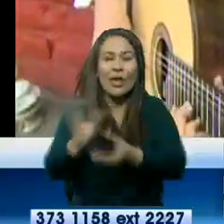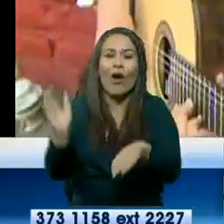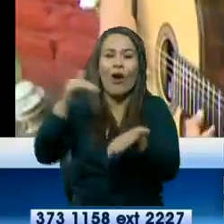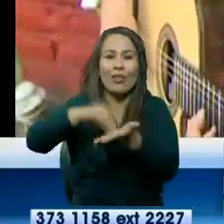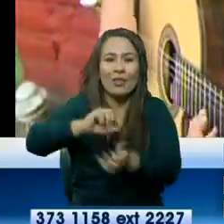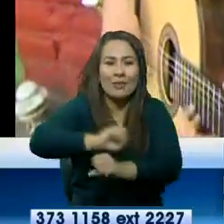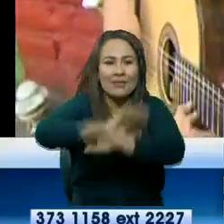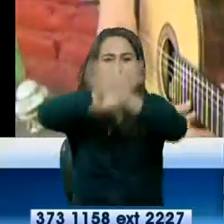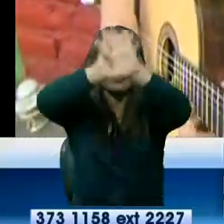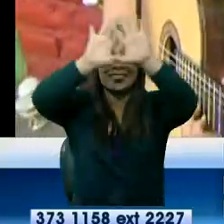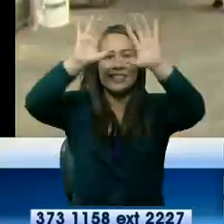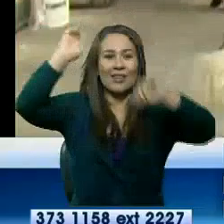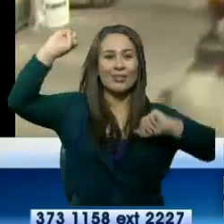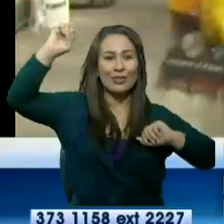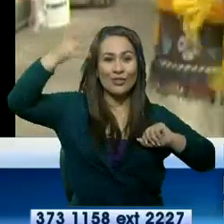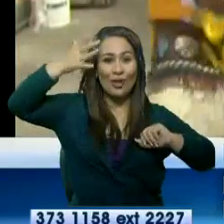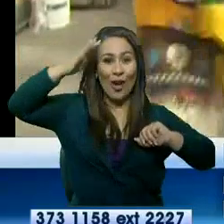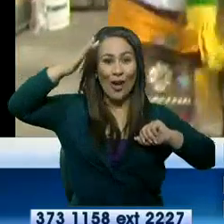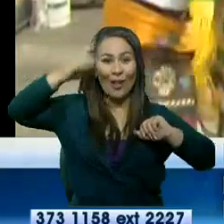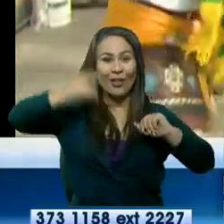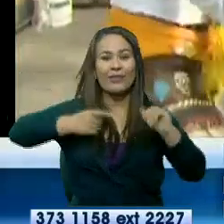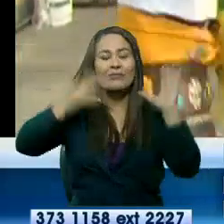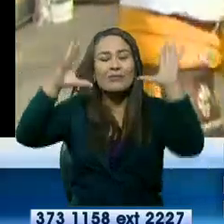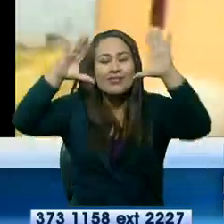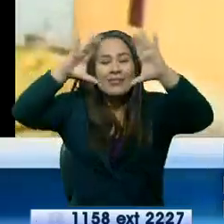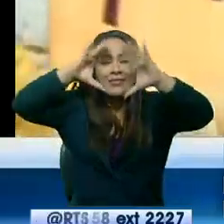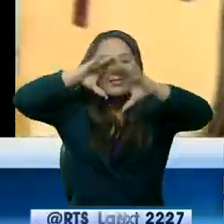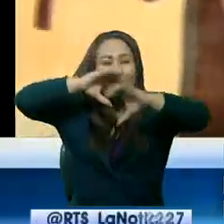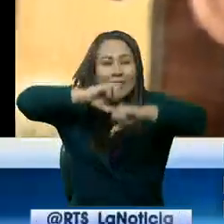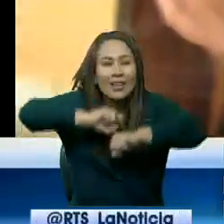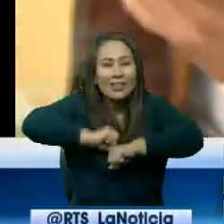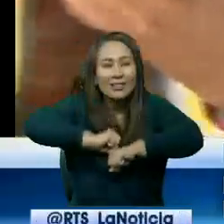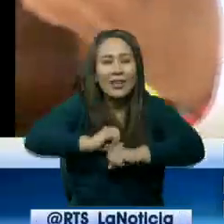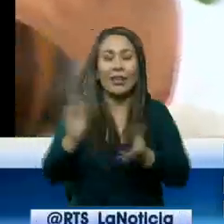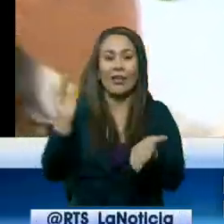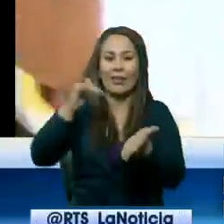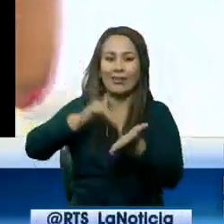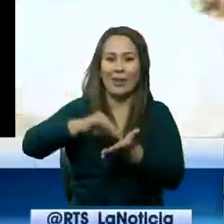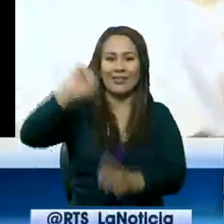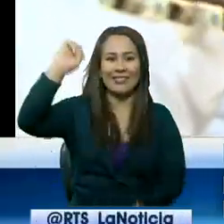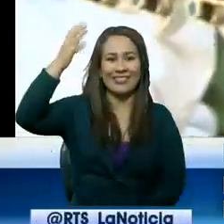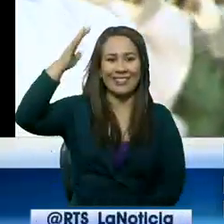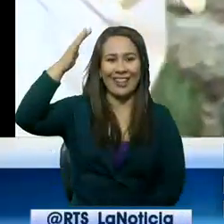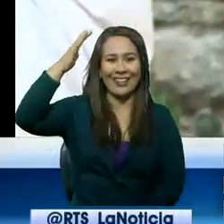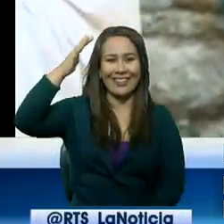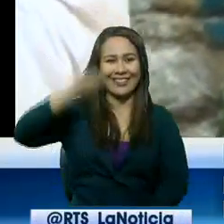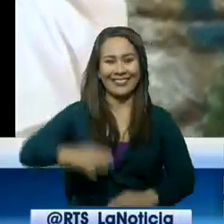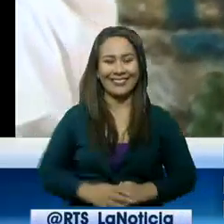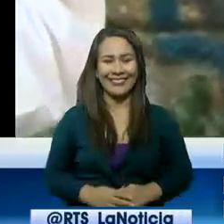vez el sol. Hasta que llegue la noche y nos dé otra vez el sol.